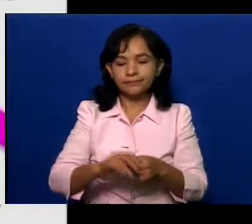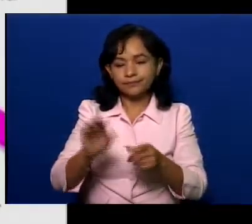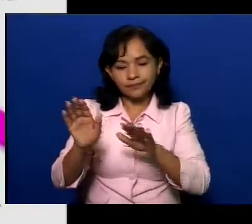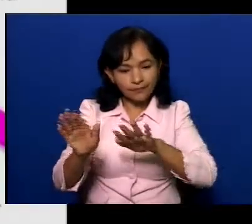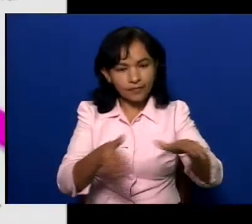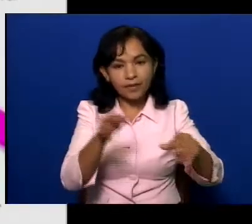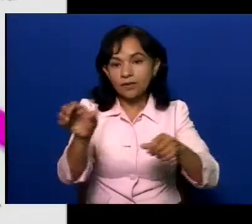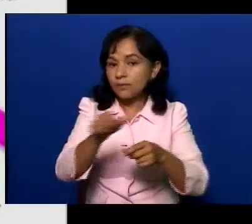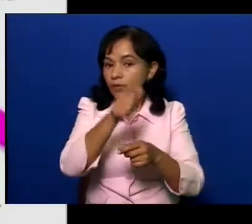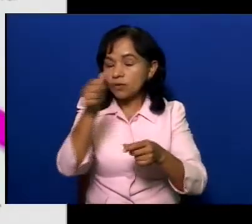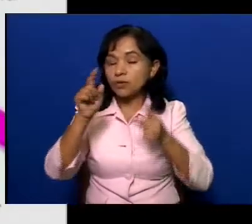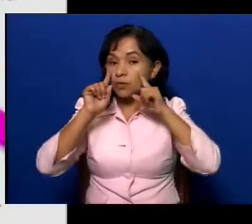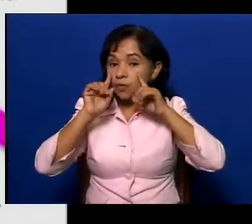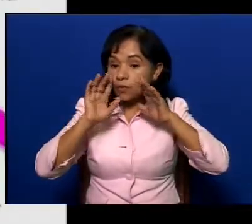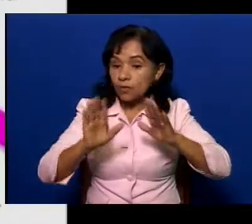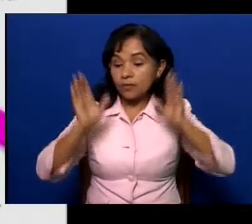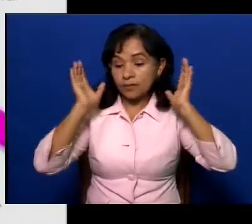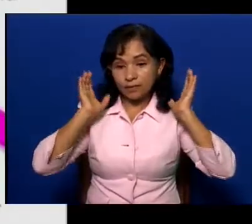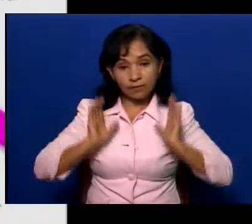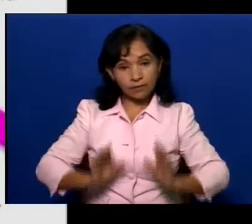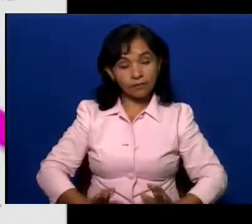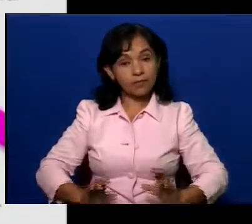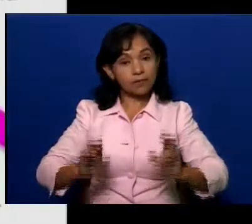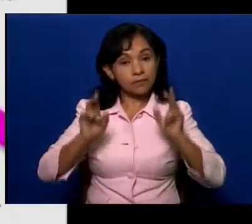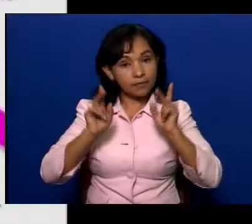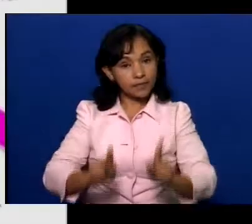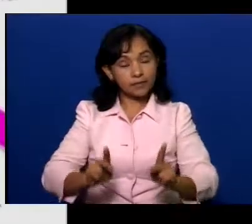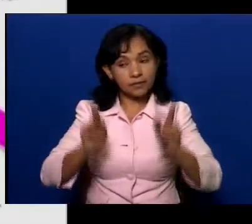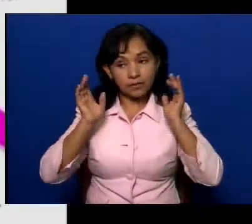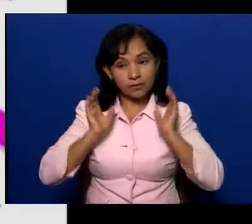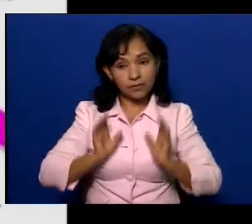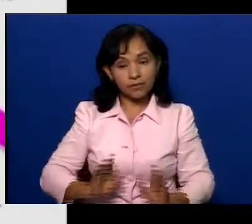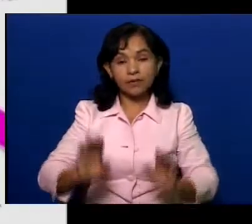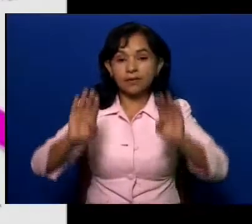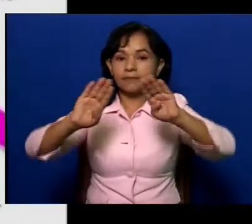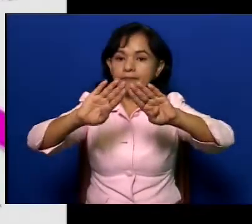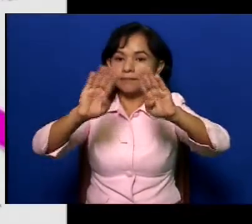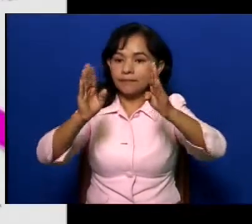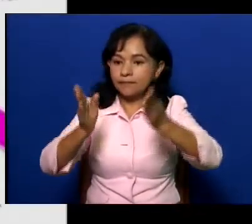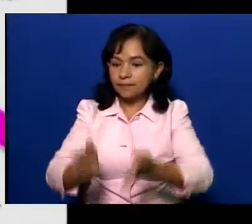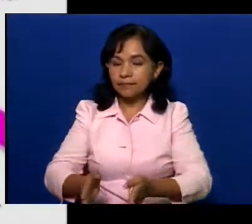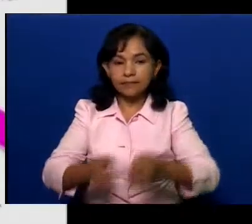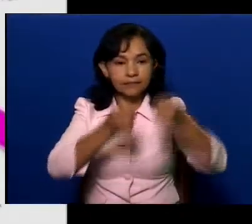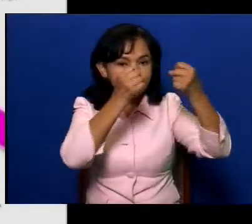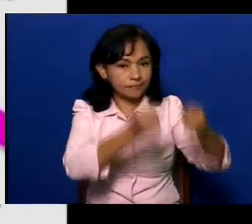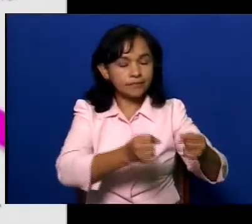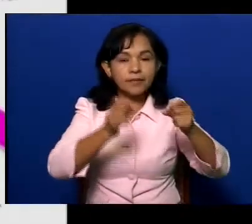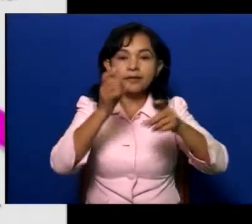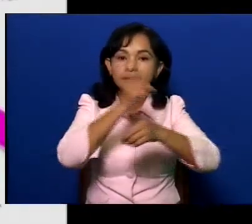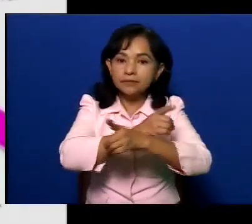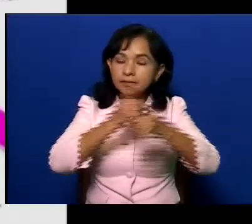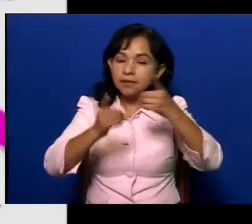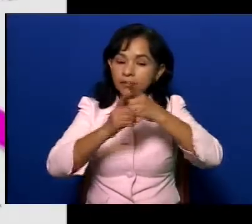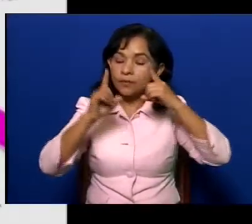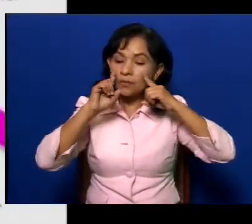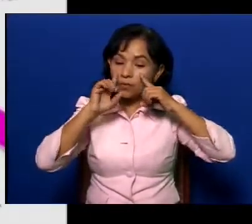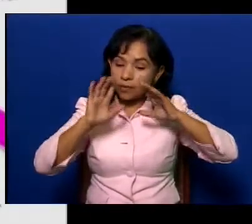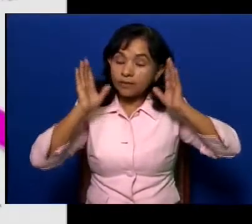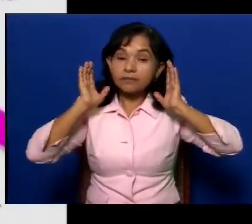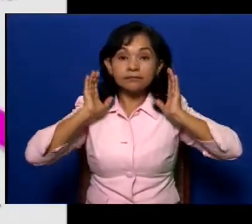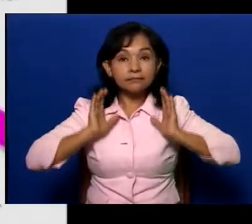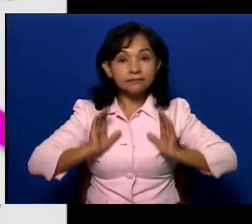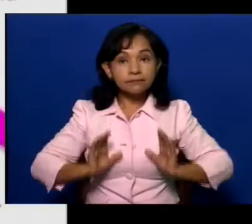en los hospitales necesitan tal vez cosas útiles como para el aseo diario. De alguna manera, como esta enfermedad